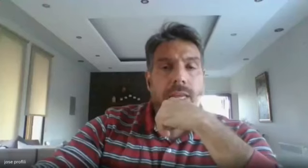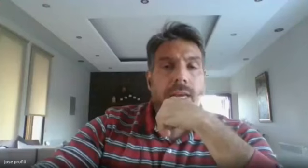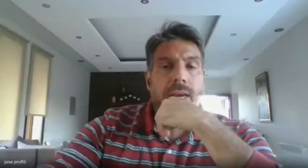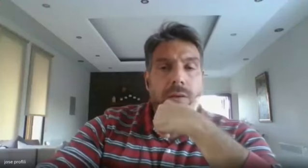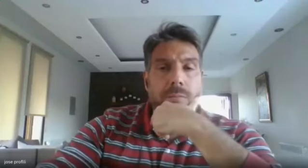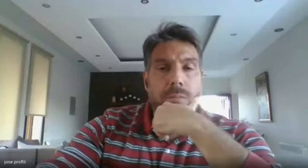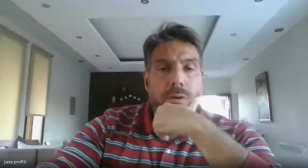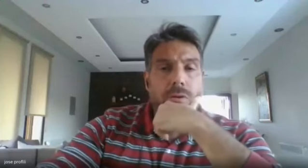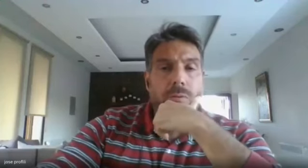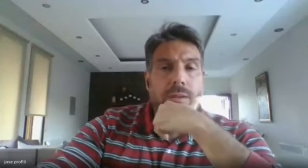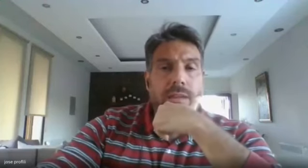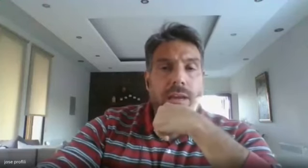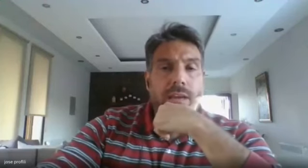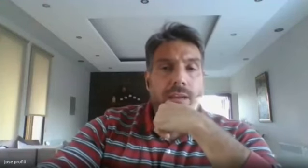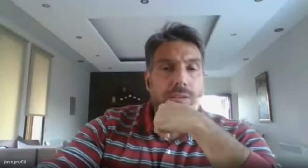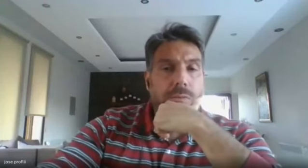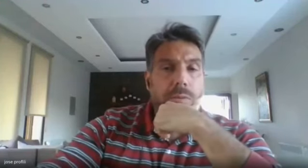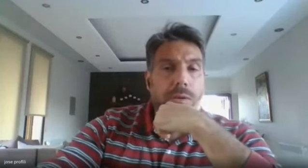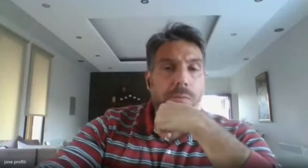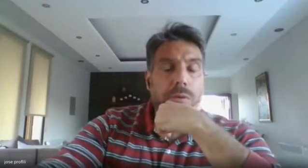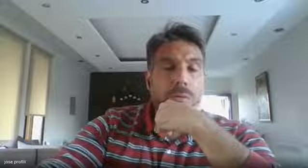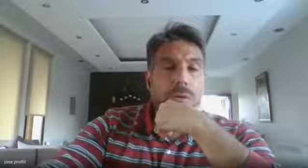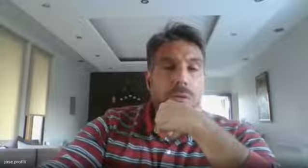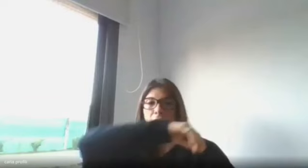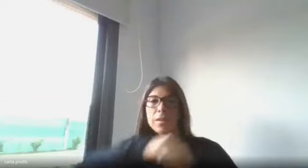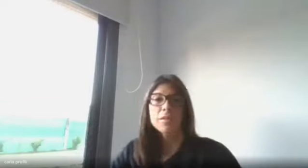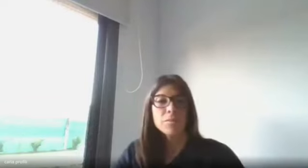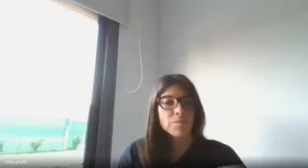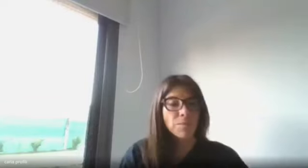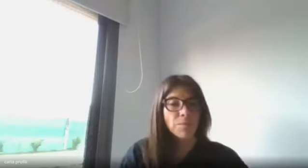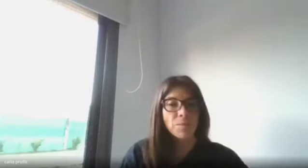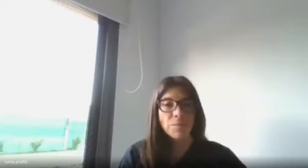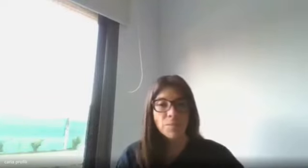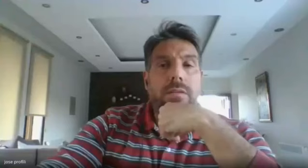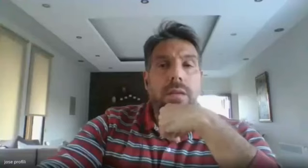Y la idea es un poco comentarles en estos primeros minutos.